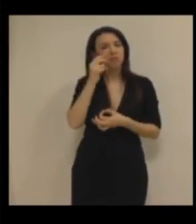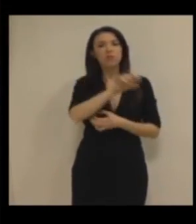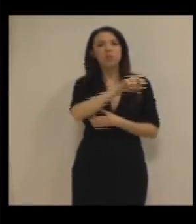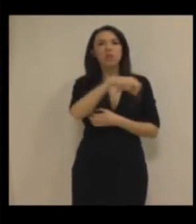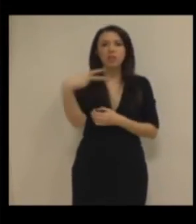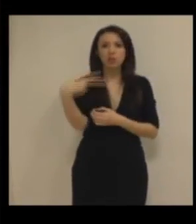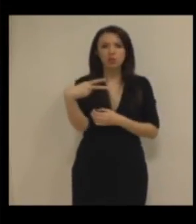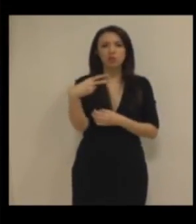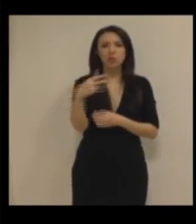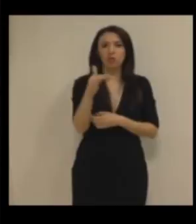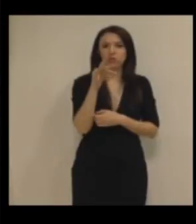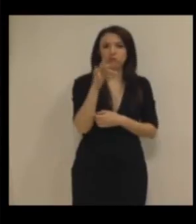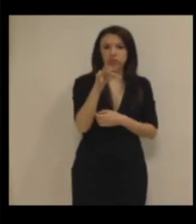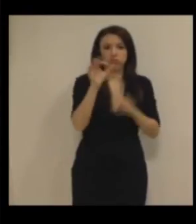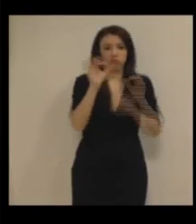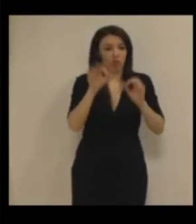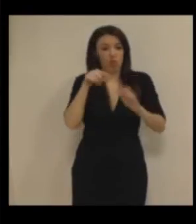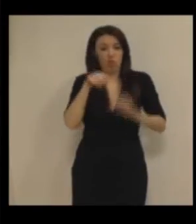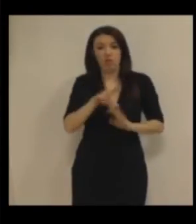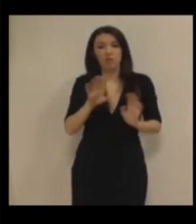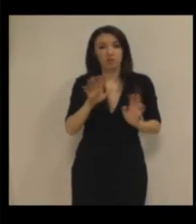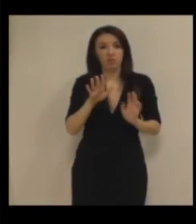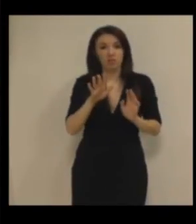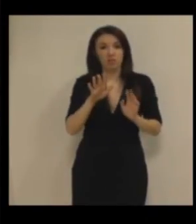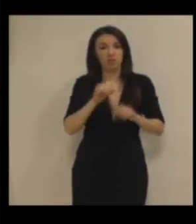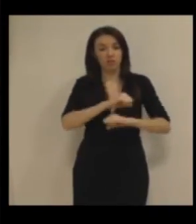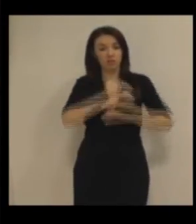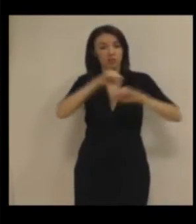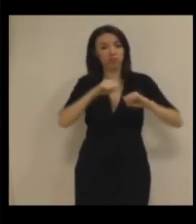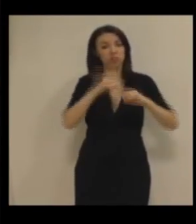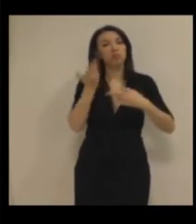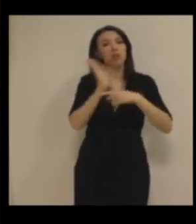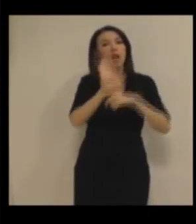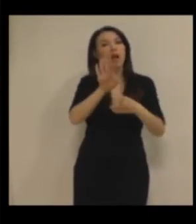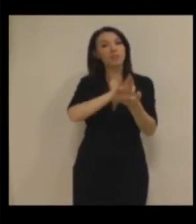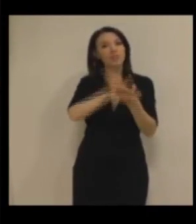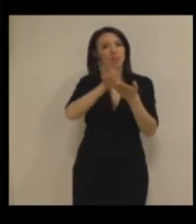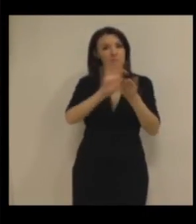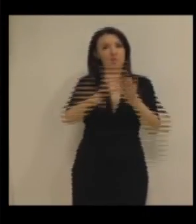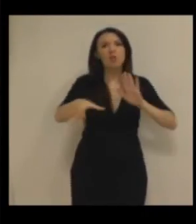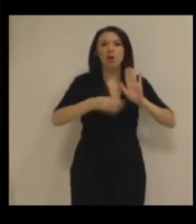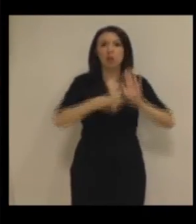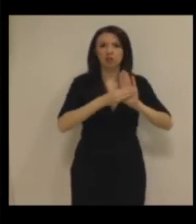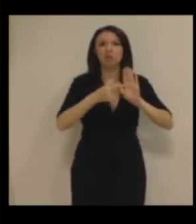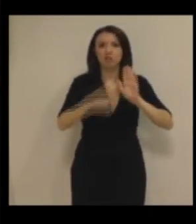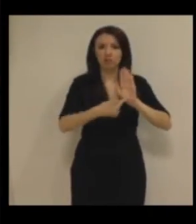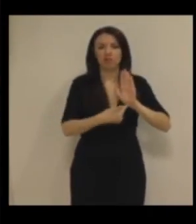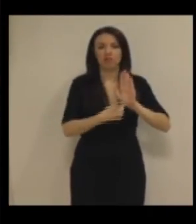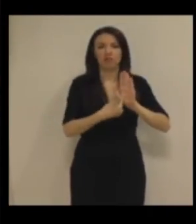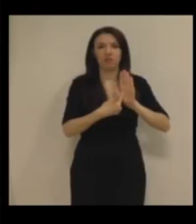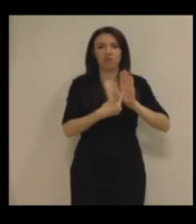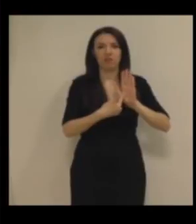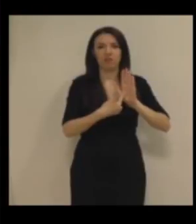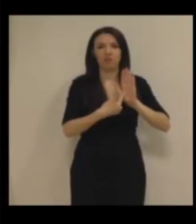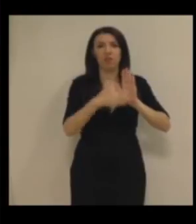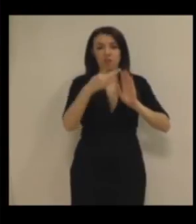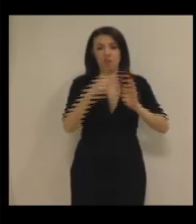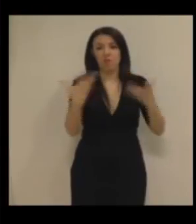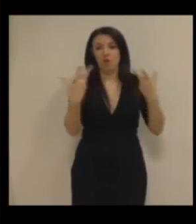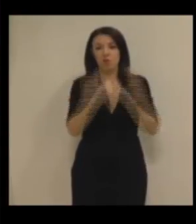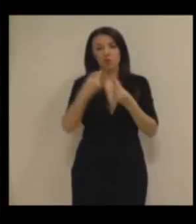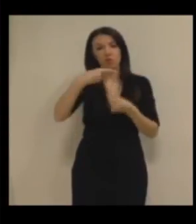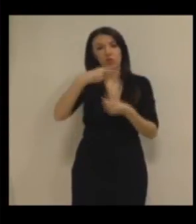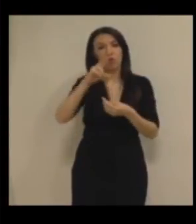sido buenos, como es este caso, lo implanta en su cartera de servicios. Lo implanta y, bueno, tenemos de la mano de Gustavo,